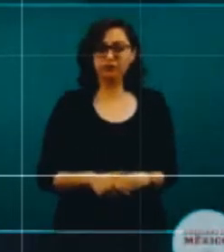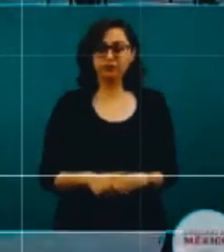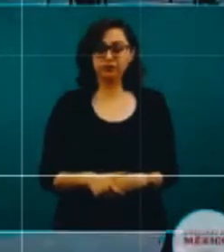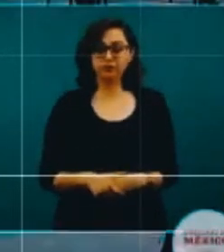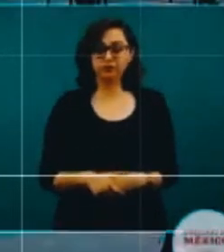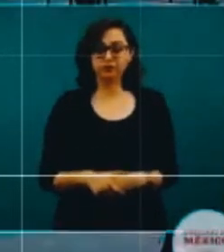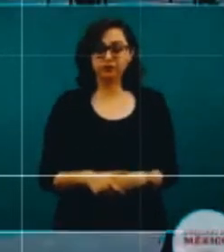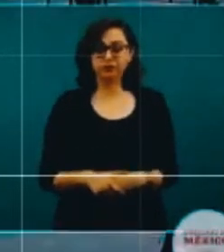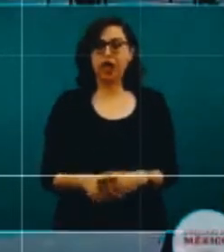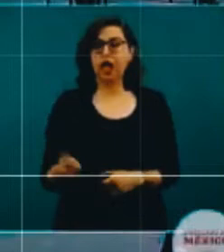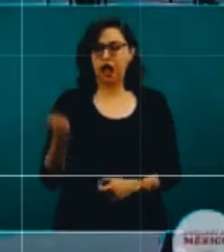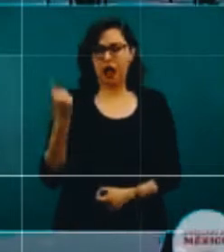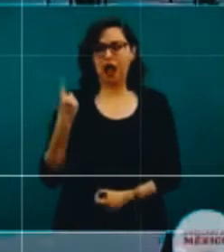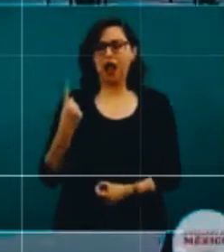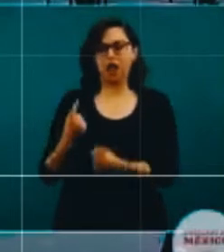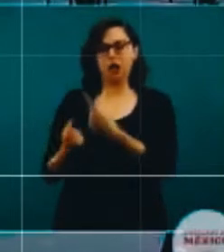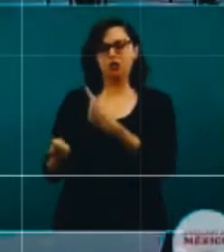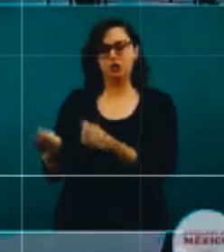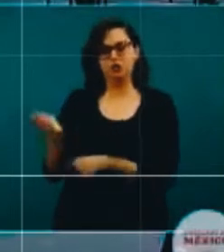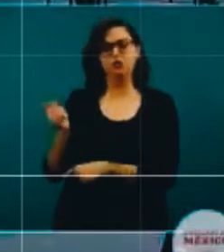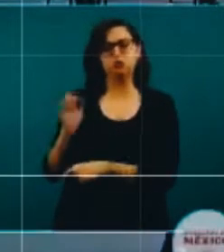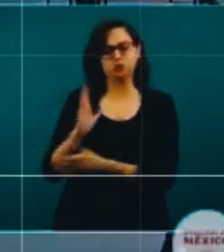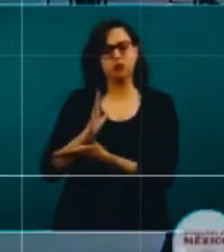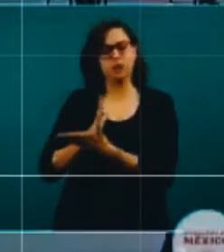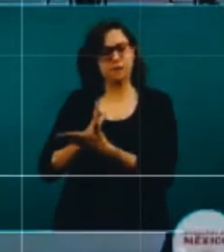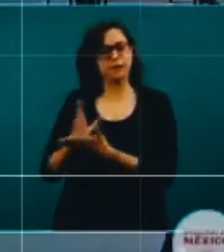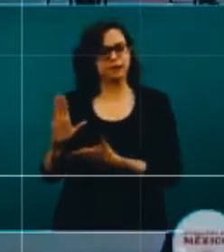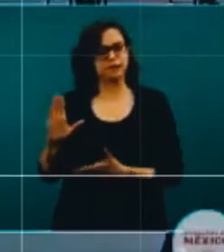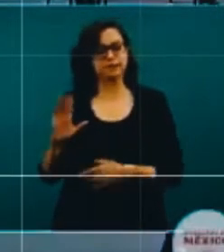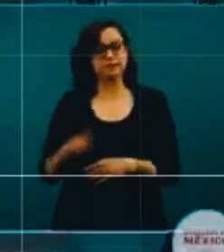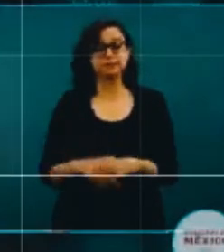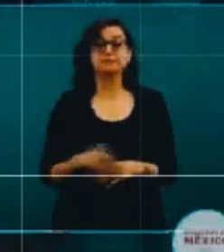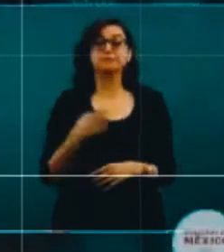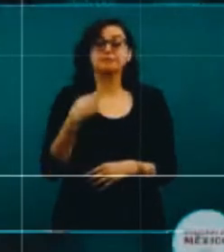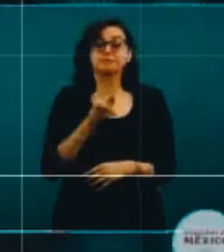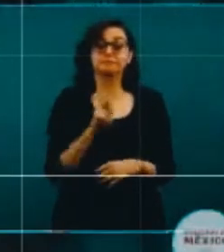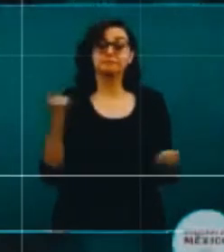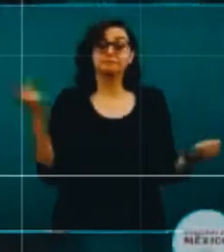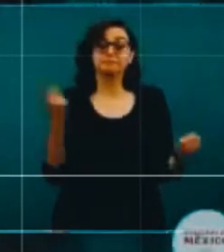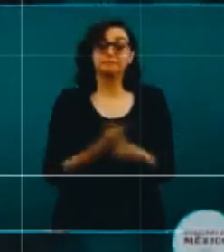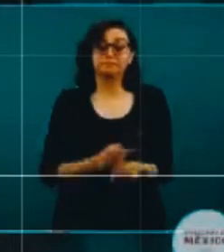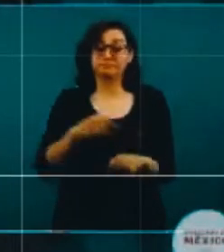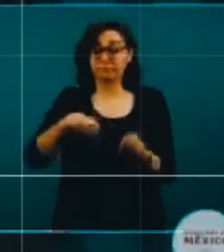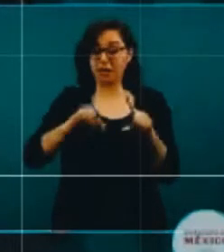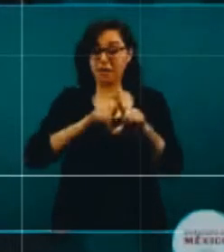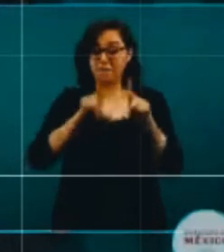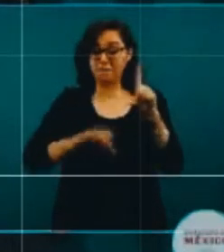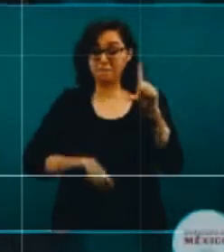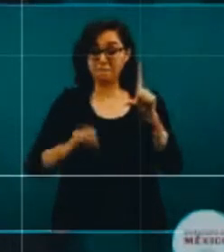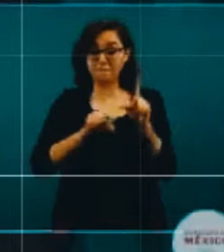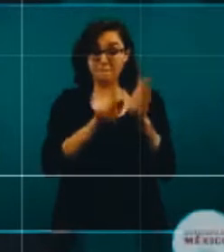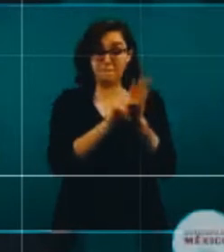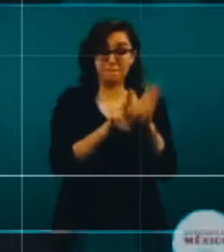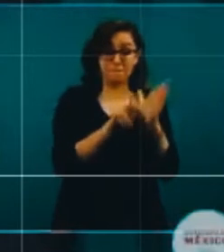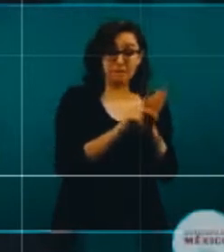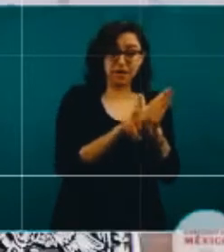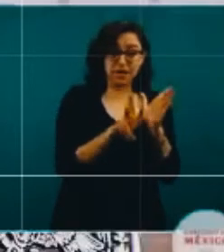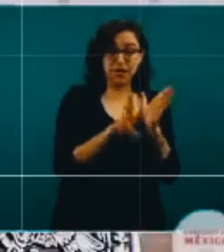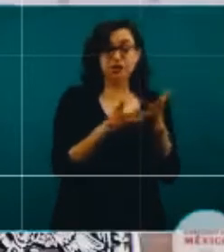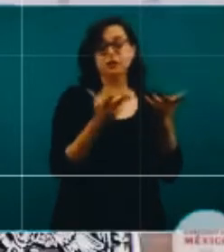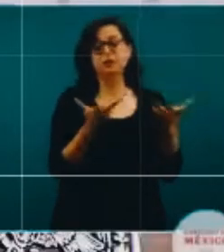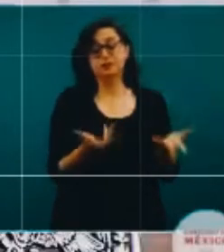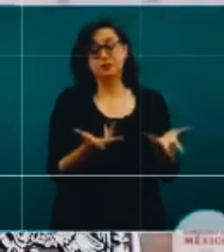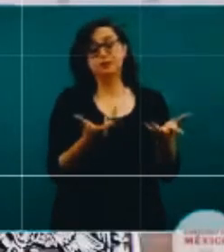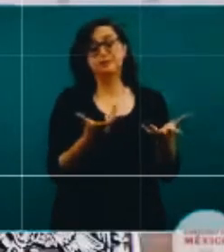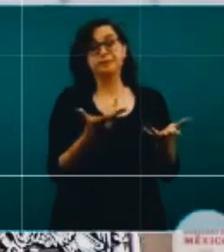periodismo del que se ejerce desgraciadamente, desde luego no quiero generalizar,